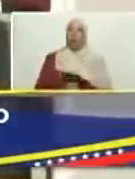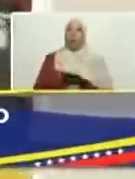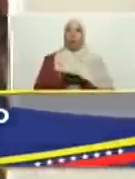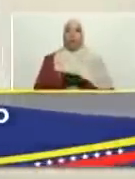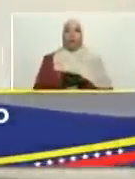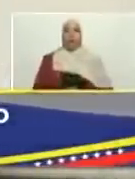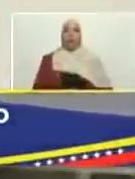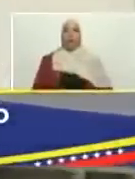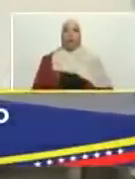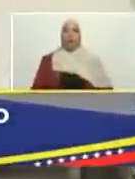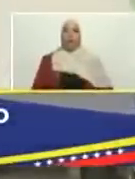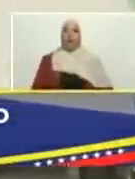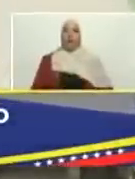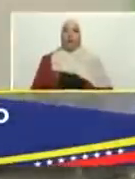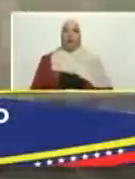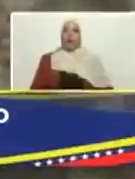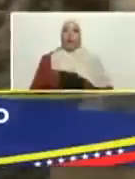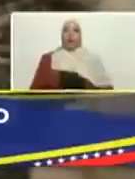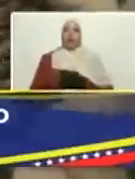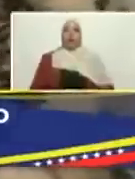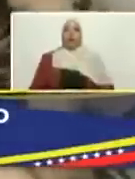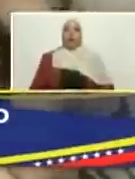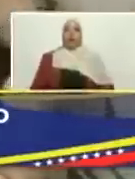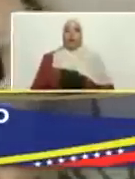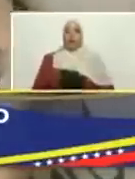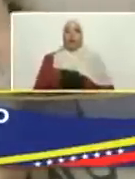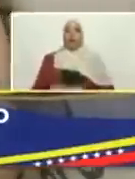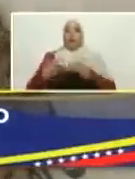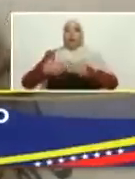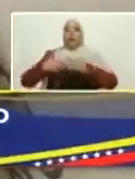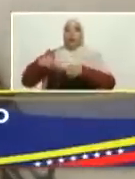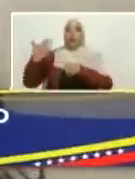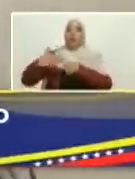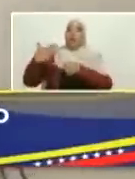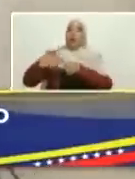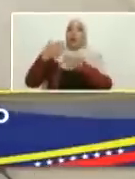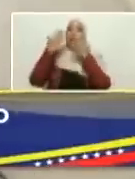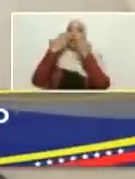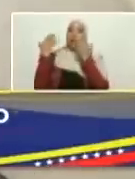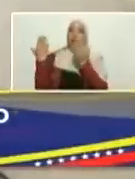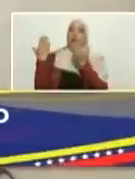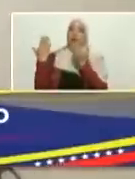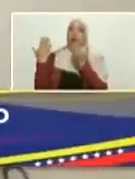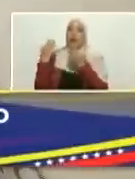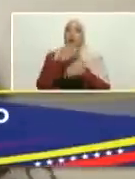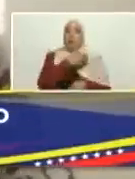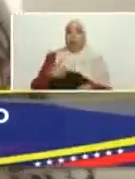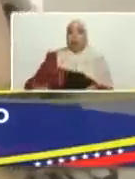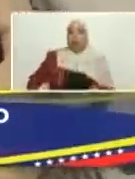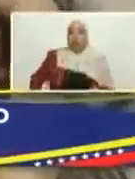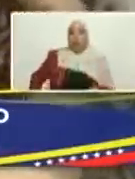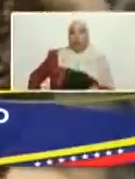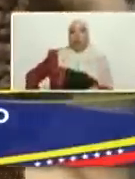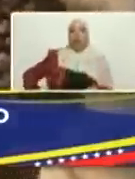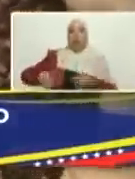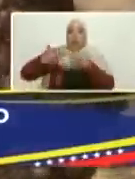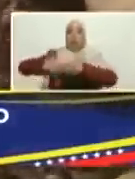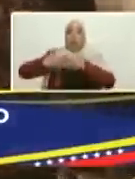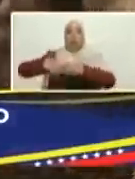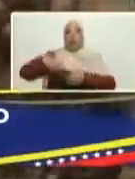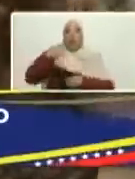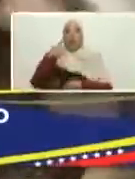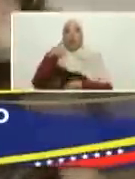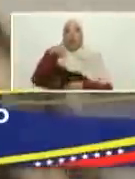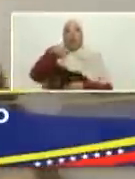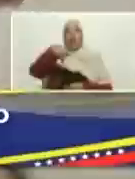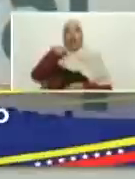stand de petróleo. ¿Dónde está Pedro Tellechea, el presidente de PDVSA? Ah,